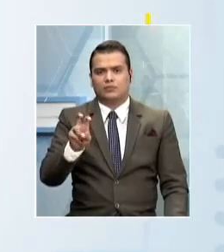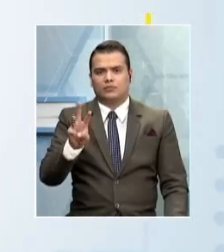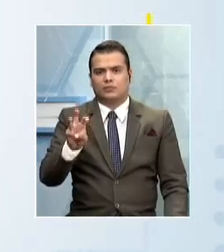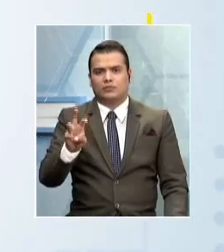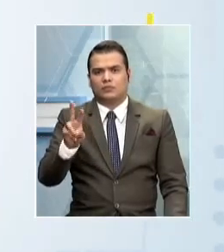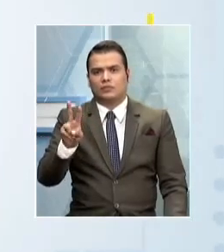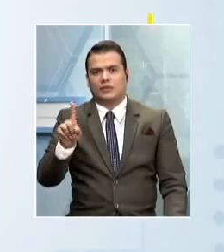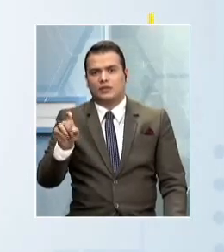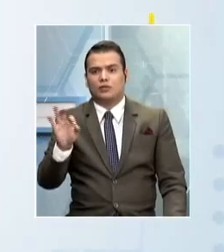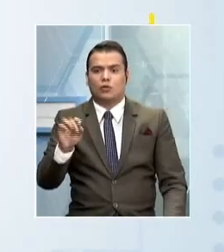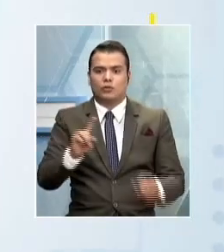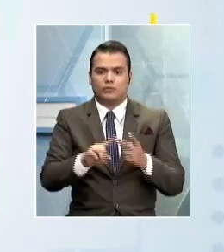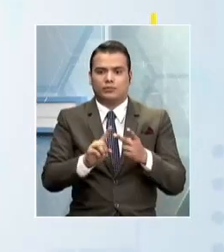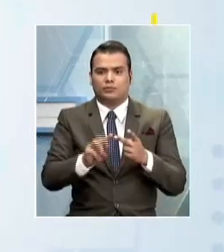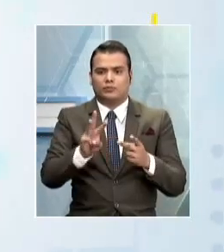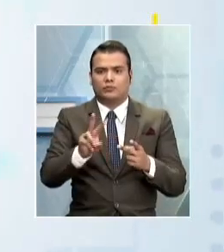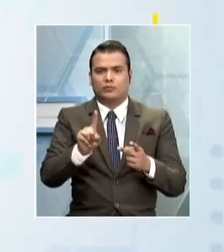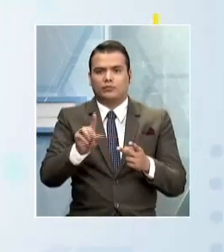302-364-7826 o